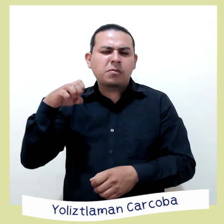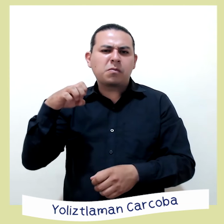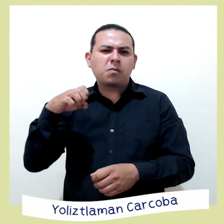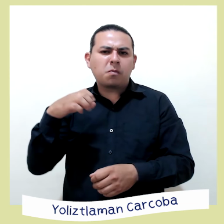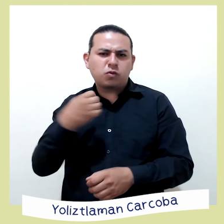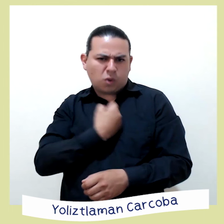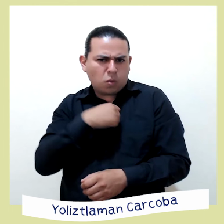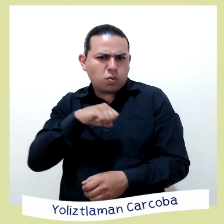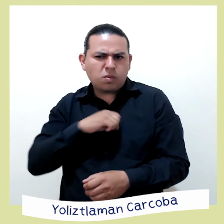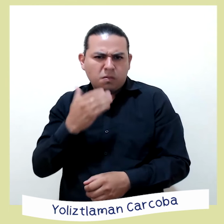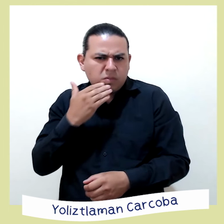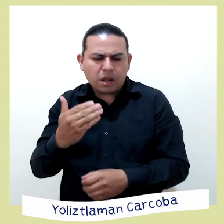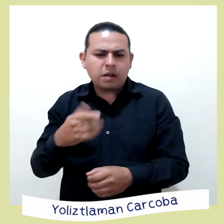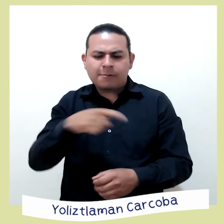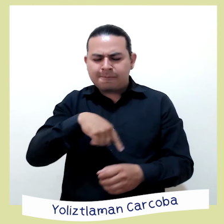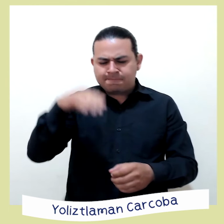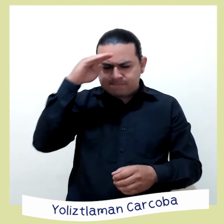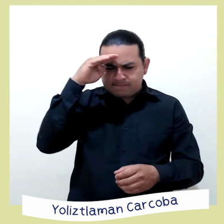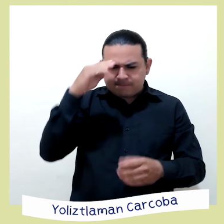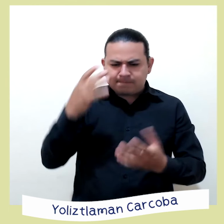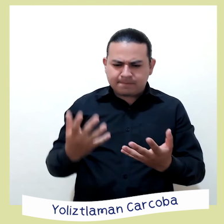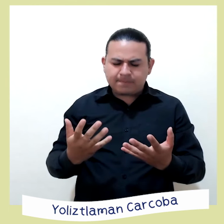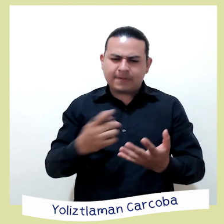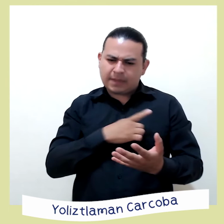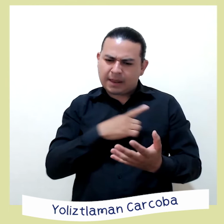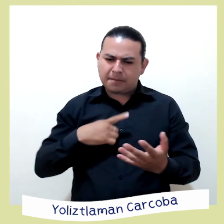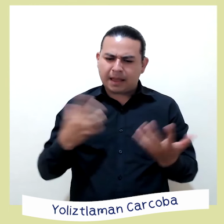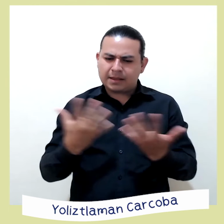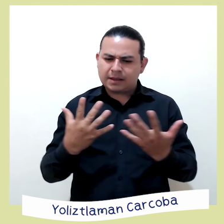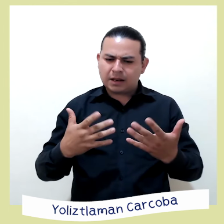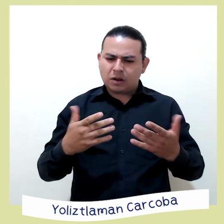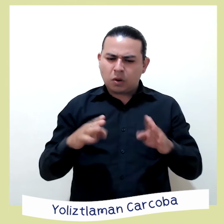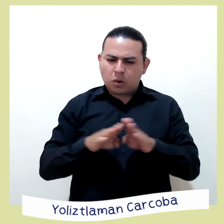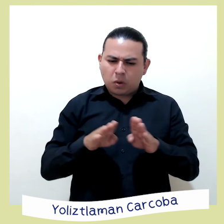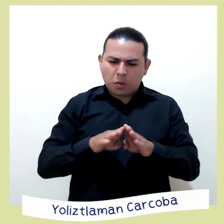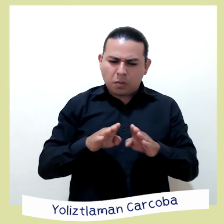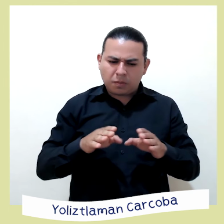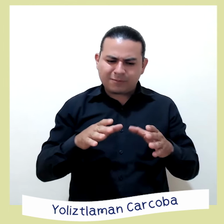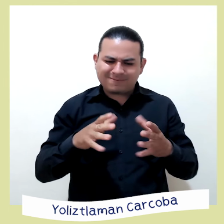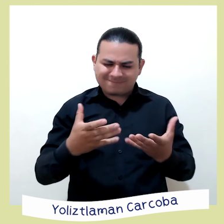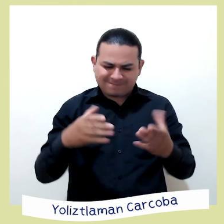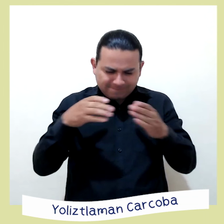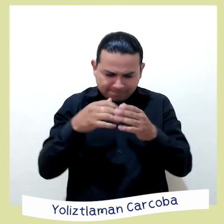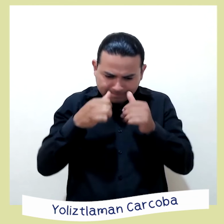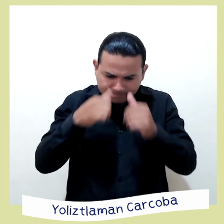el comité que ha generado esta iniciativa en tomar como primera